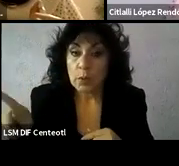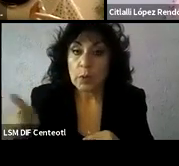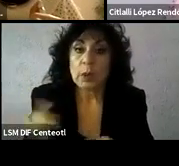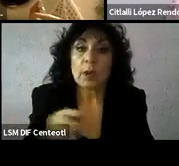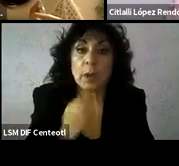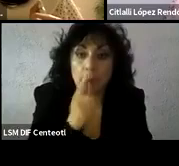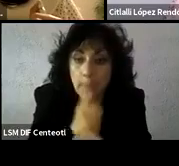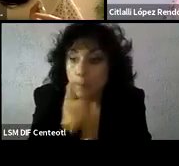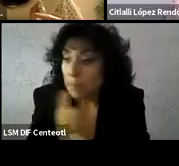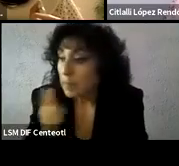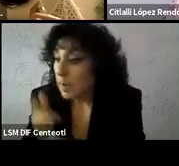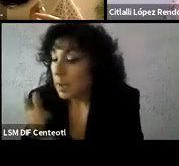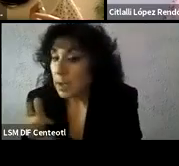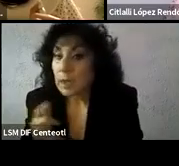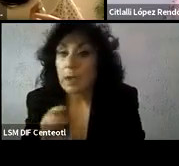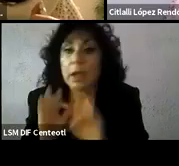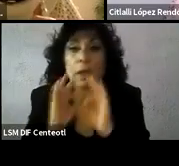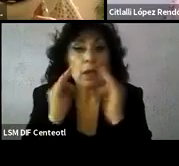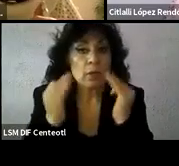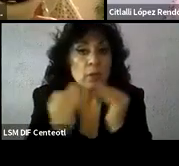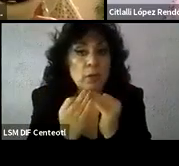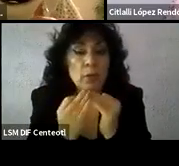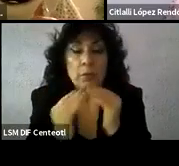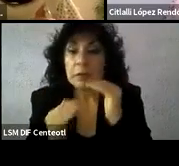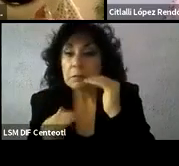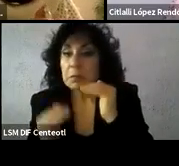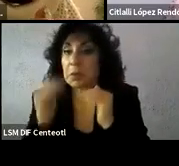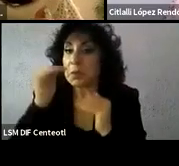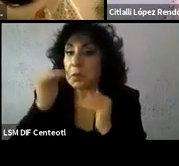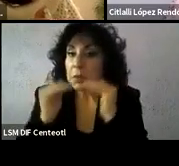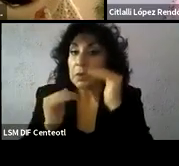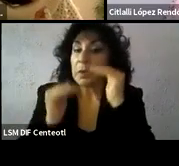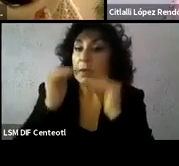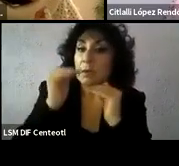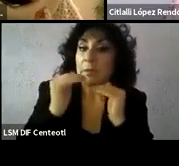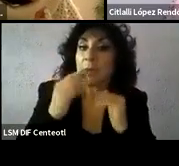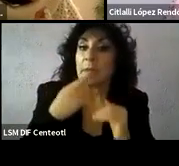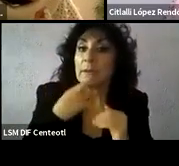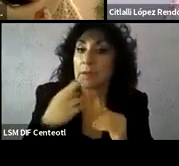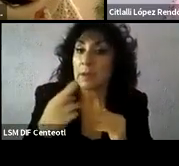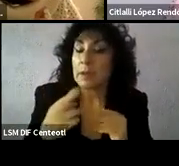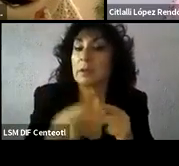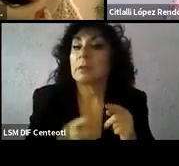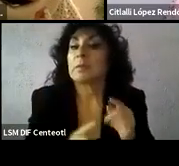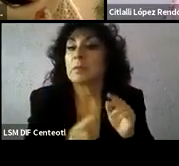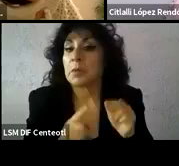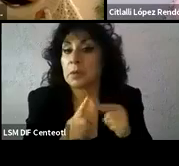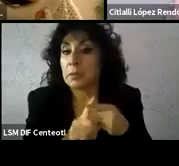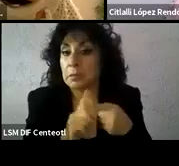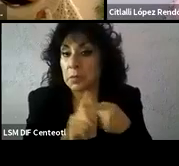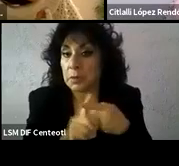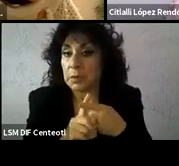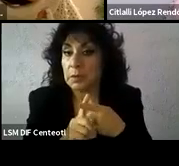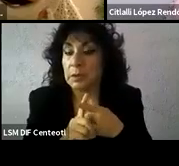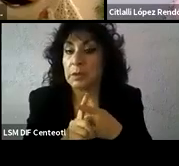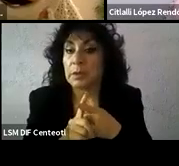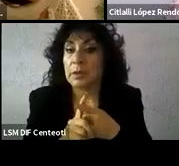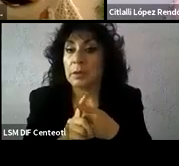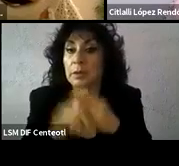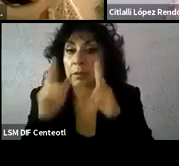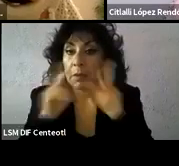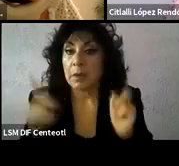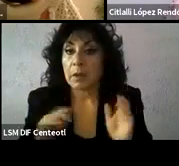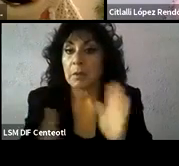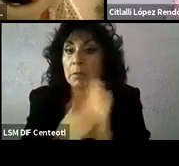puede ir no solamente aplicando, sino la respuesta positiva y de construcción de paz en un ámbito no